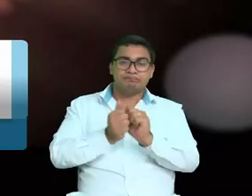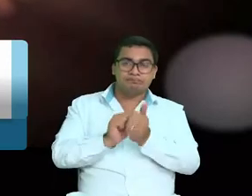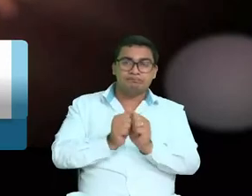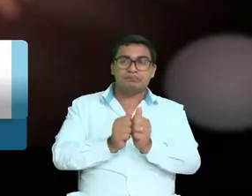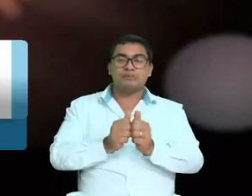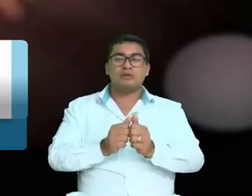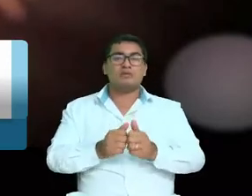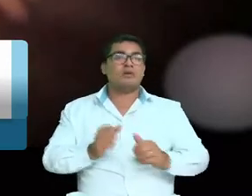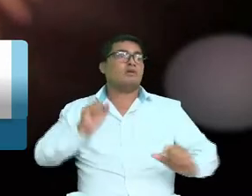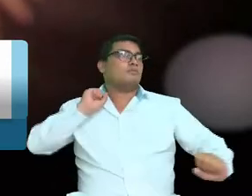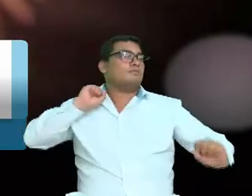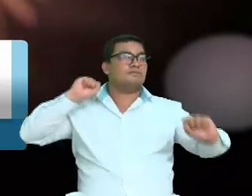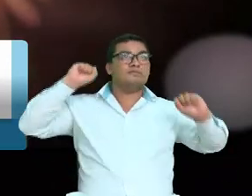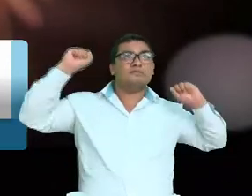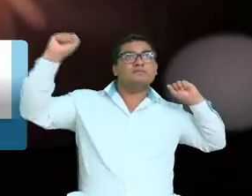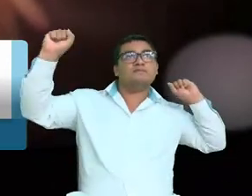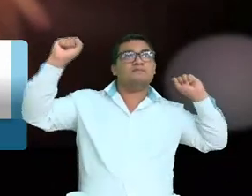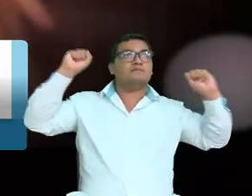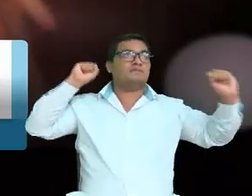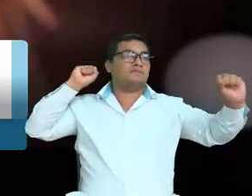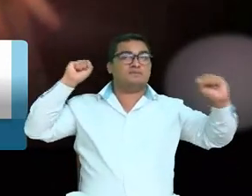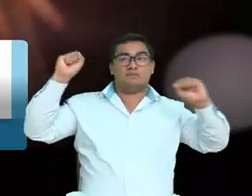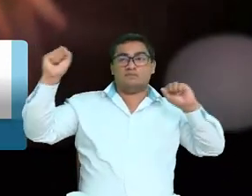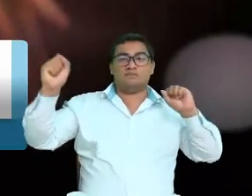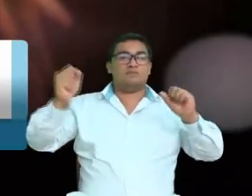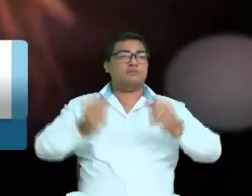desde calentamiento,